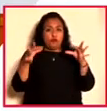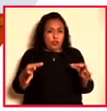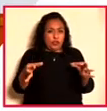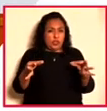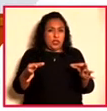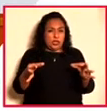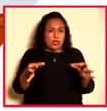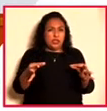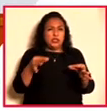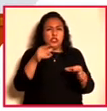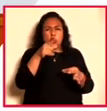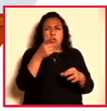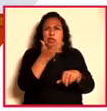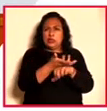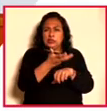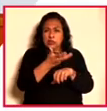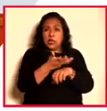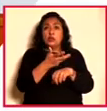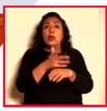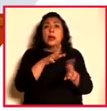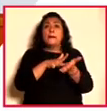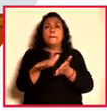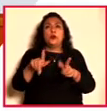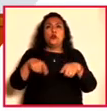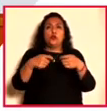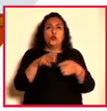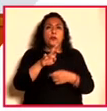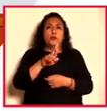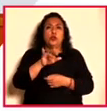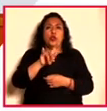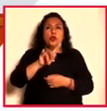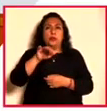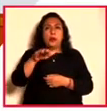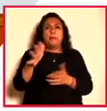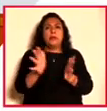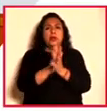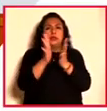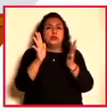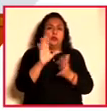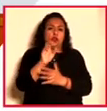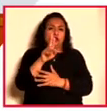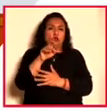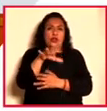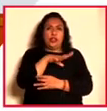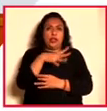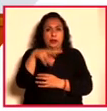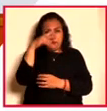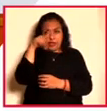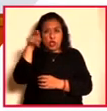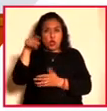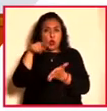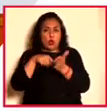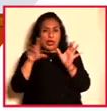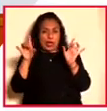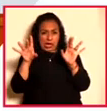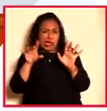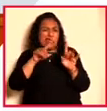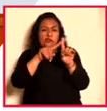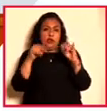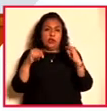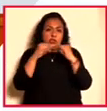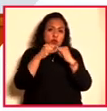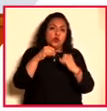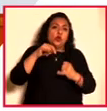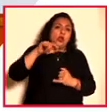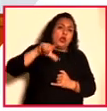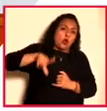en Estados Unidos, con el apoyo del Legado Grodman y la colaboración del Consulado General de México en Los Ángeles, entre otras instituciones públicas y